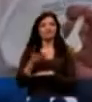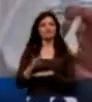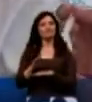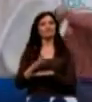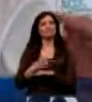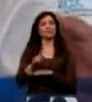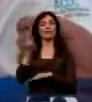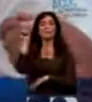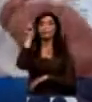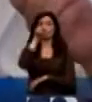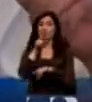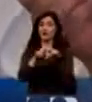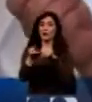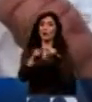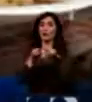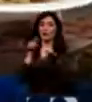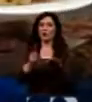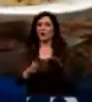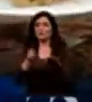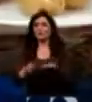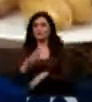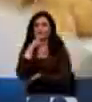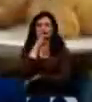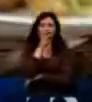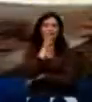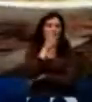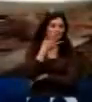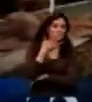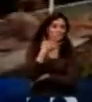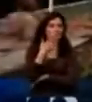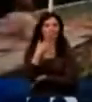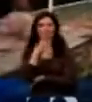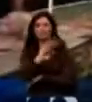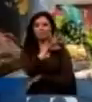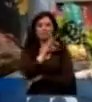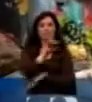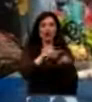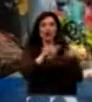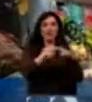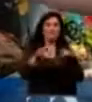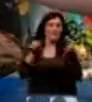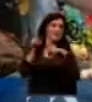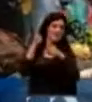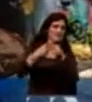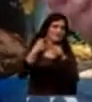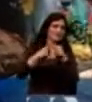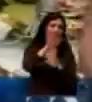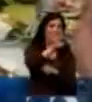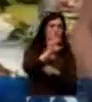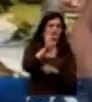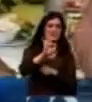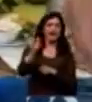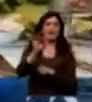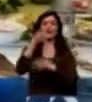se vuelve más difícil para los jurados, que deben escoger 30 representantes de los mercados para la final de las mejores huecas, que